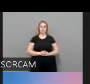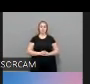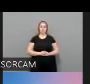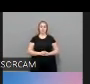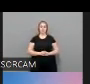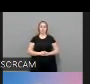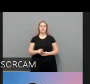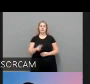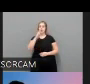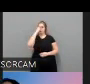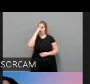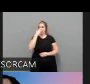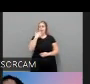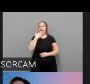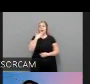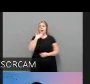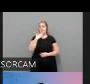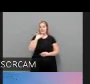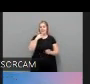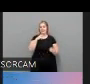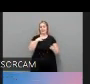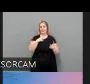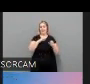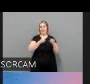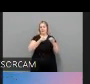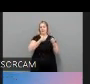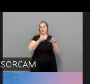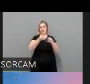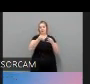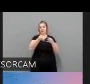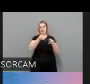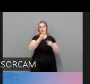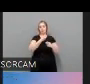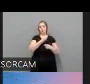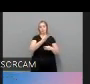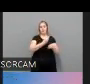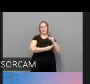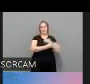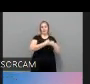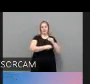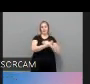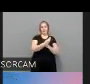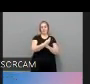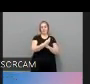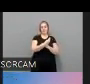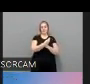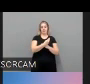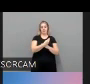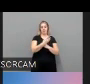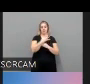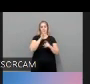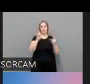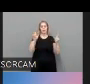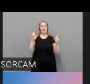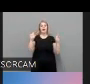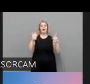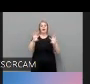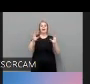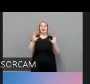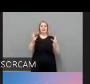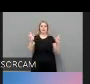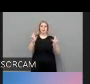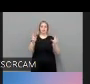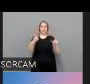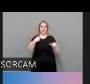Si tenéis curiosidad y os apetece pensar, aquí os dejo los datos del número de nacimientos publicado por Radio Televisión Española. Grosso